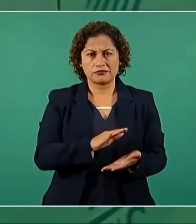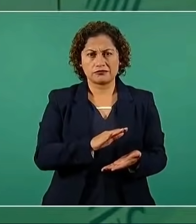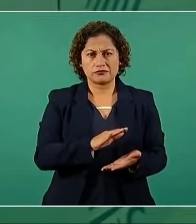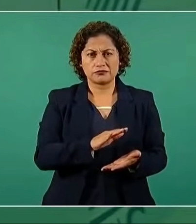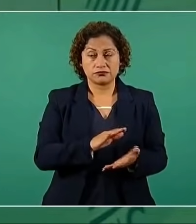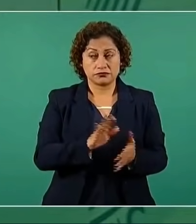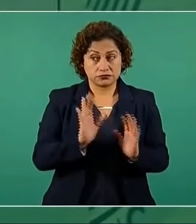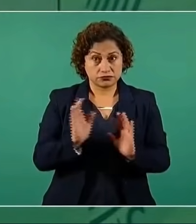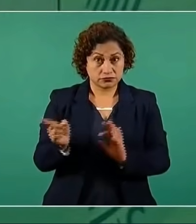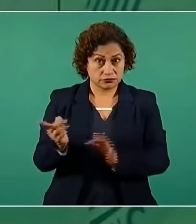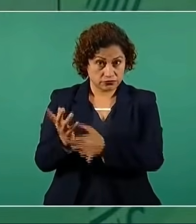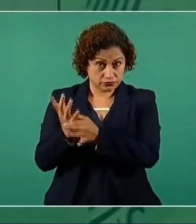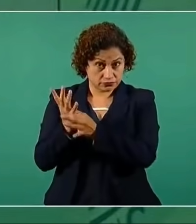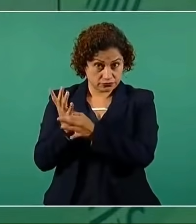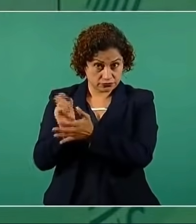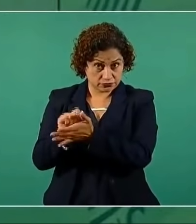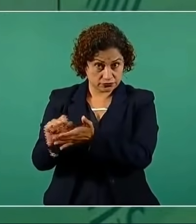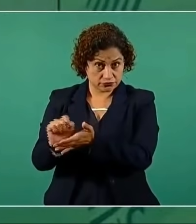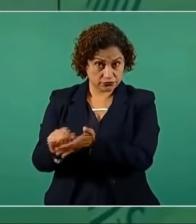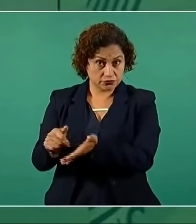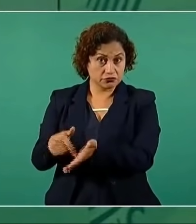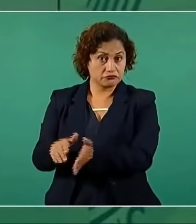así lo dice,